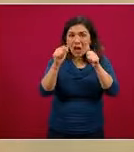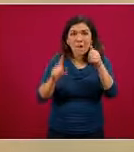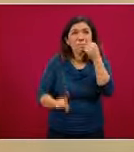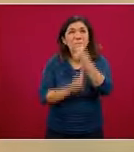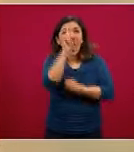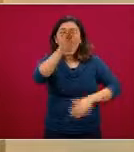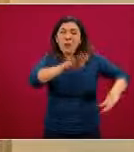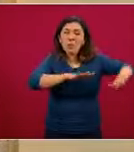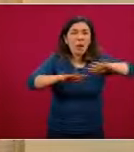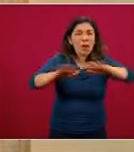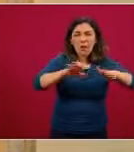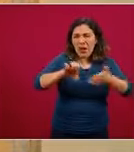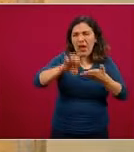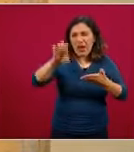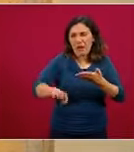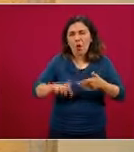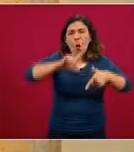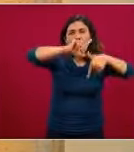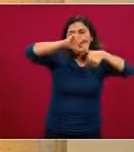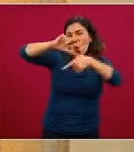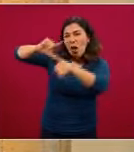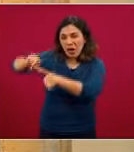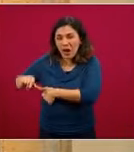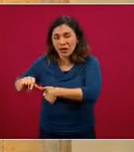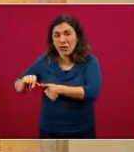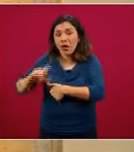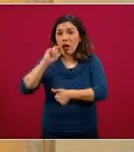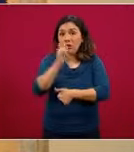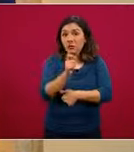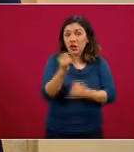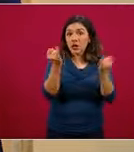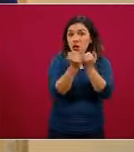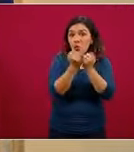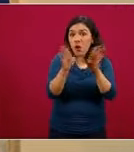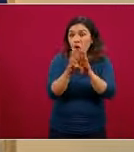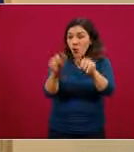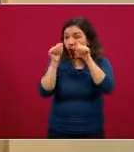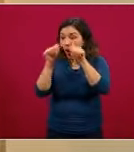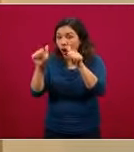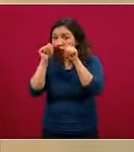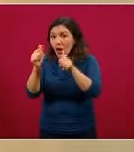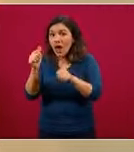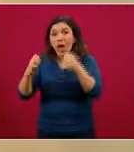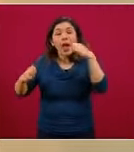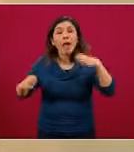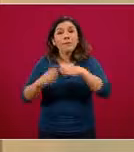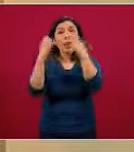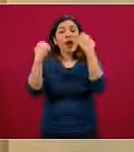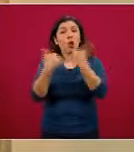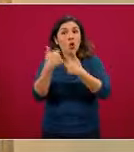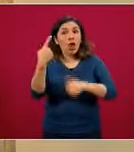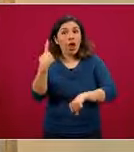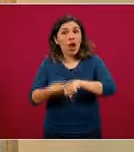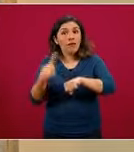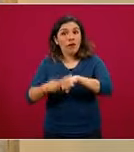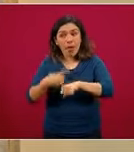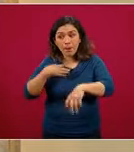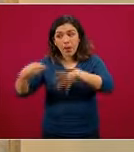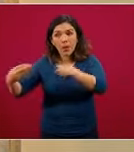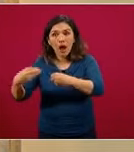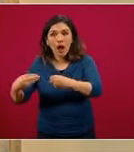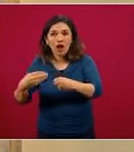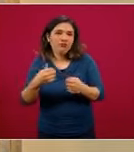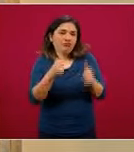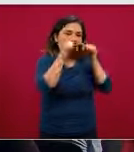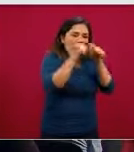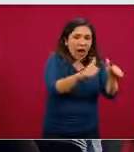desastre, un sismo, un huracán, como vamos a atender una emergencia por enfermedad transmisibles,